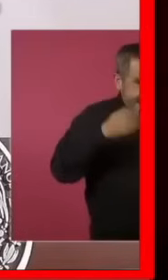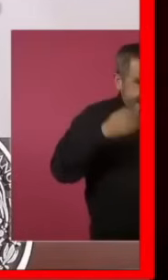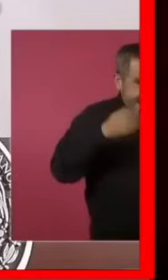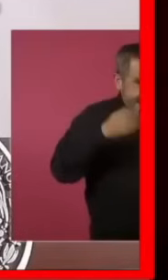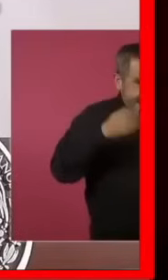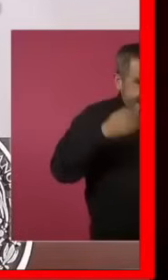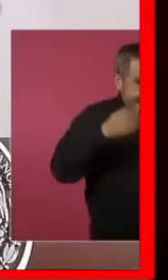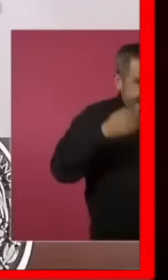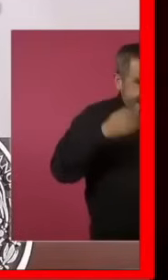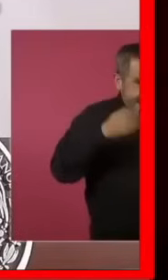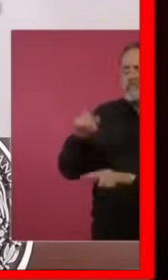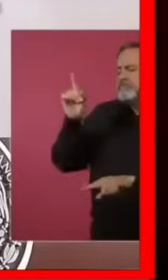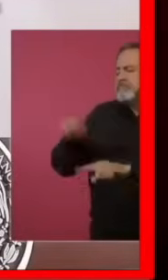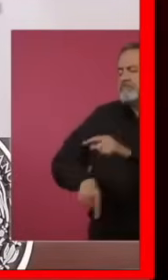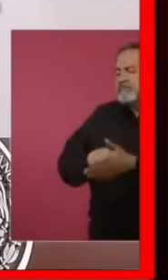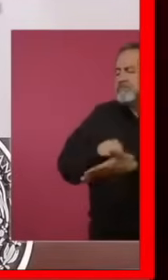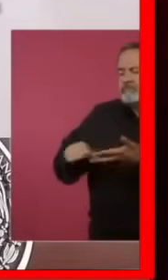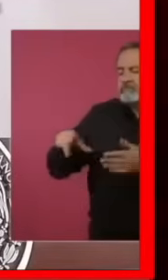Se requieren